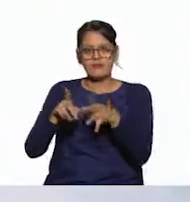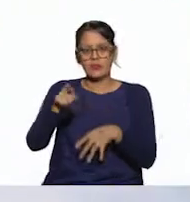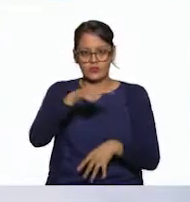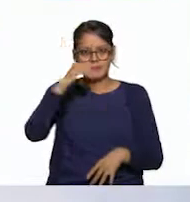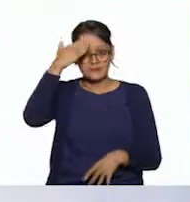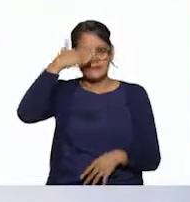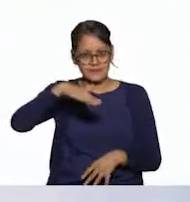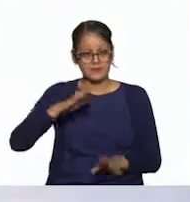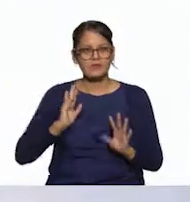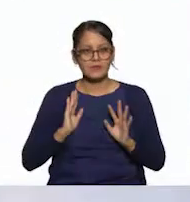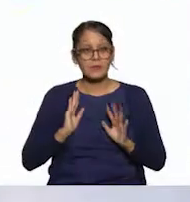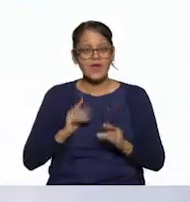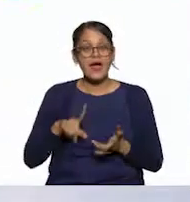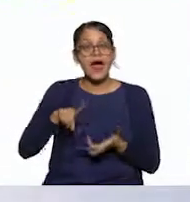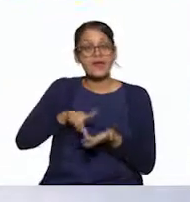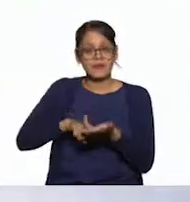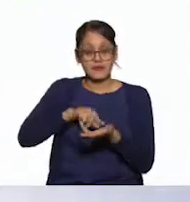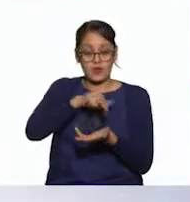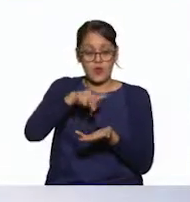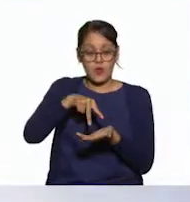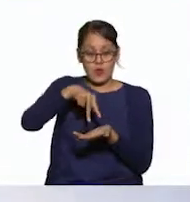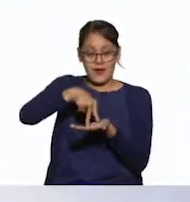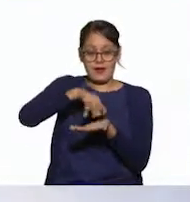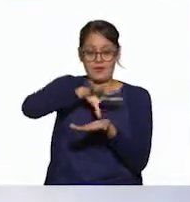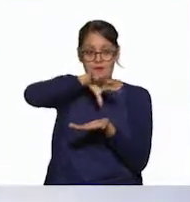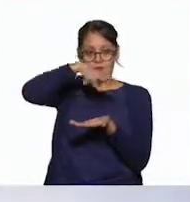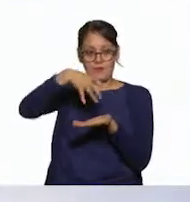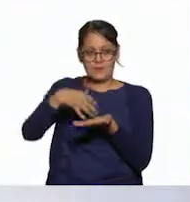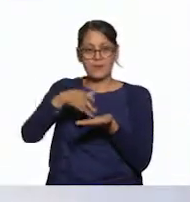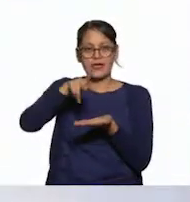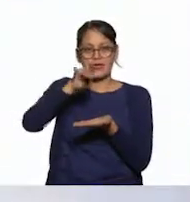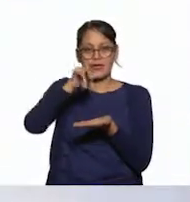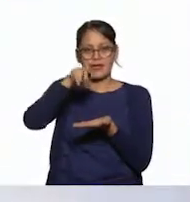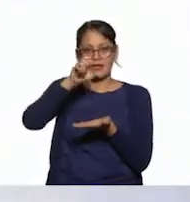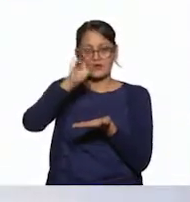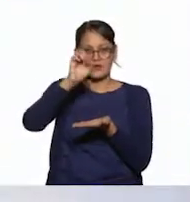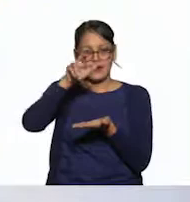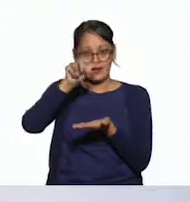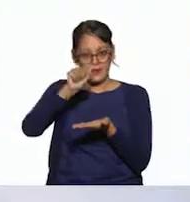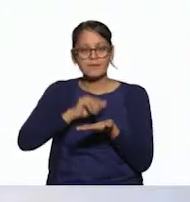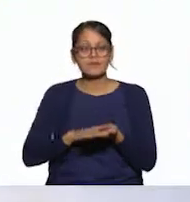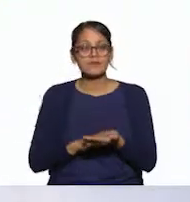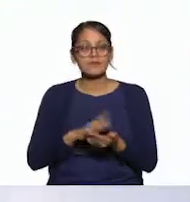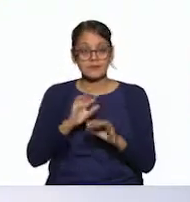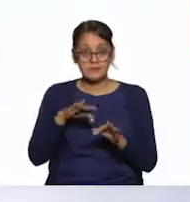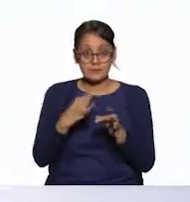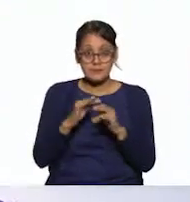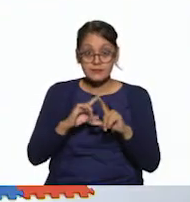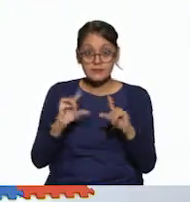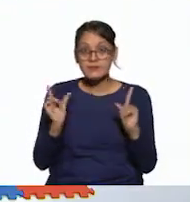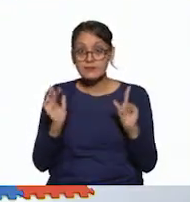Muy bien. Siempre dentro de nuestra kinesfera. A ver. ¿Están listas?